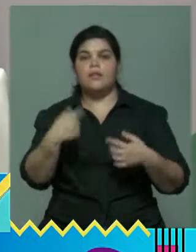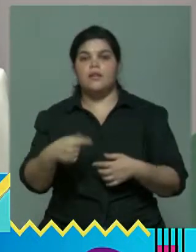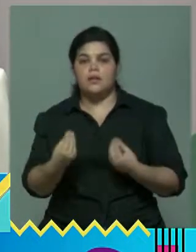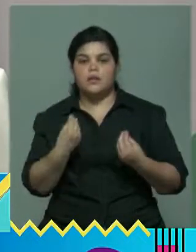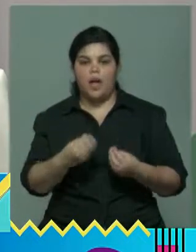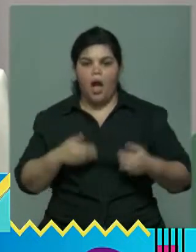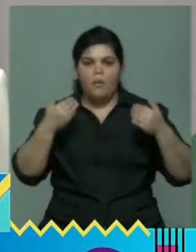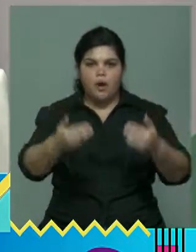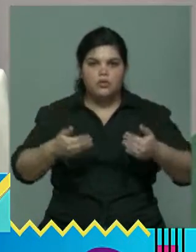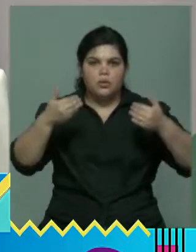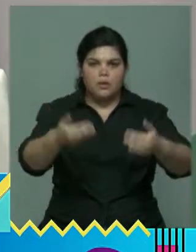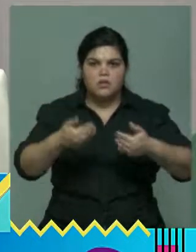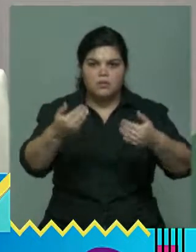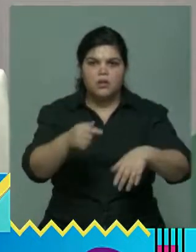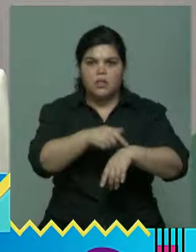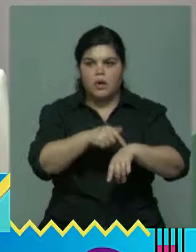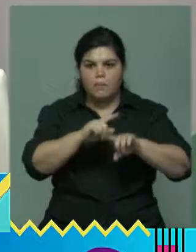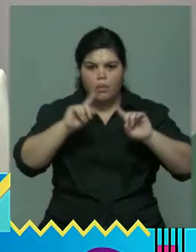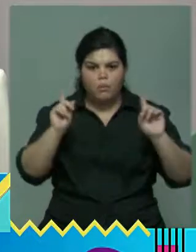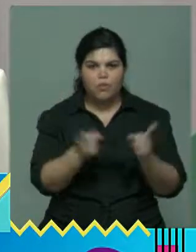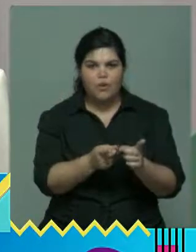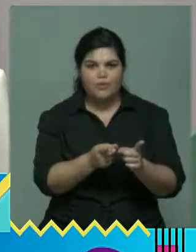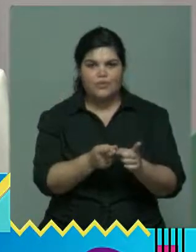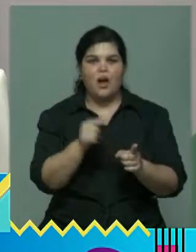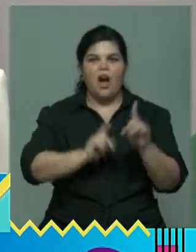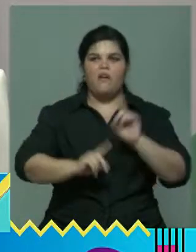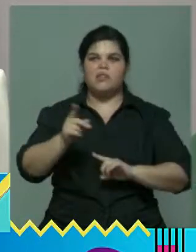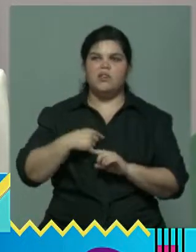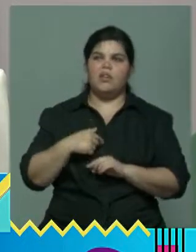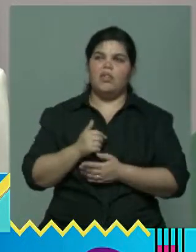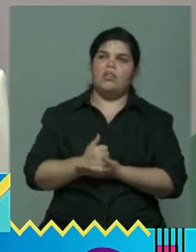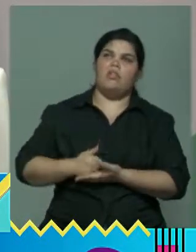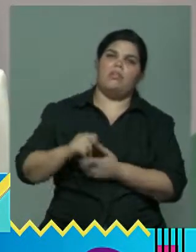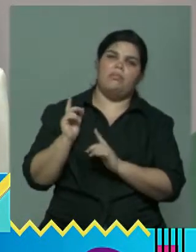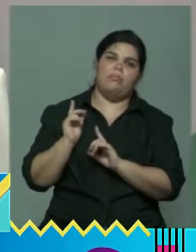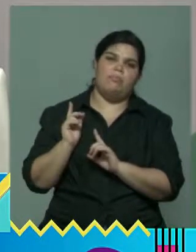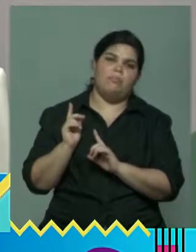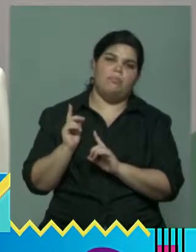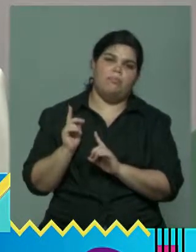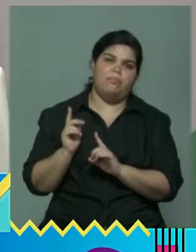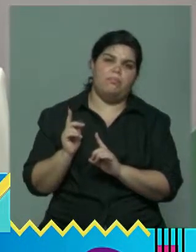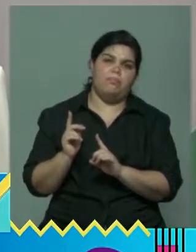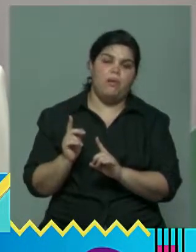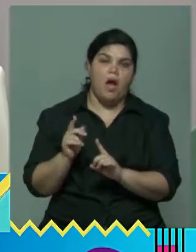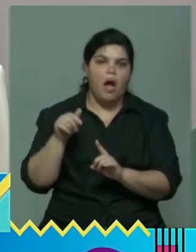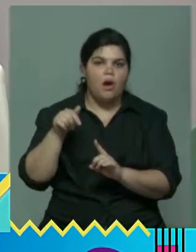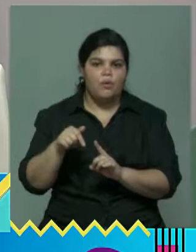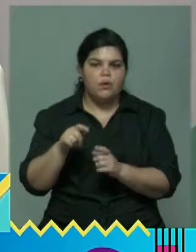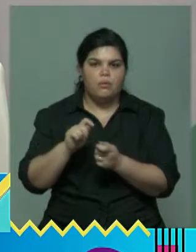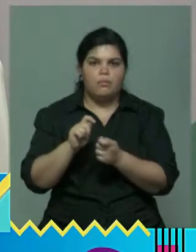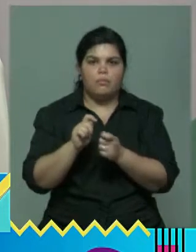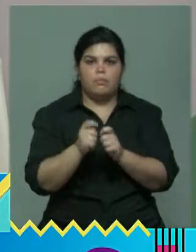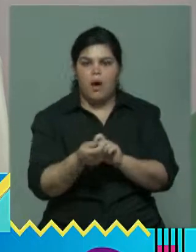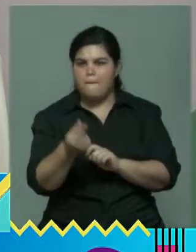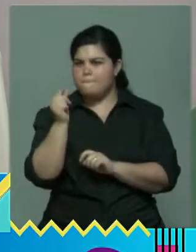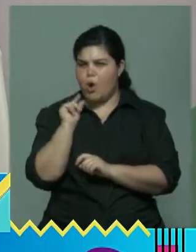poco tiempo. Digo, durante mucho tiempo parecíamos estáticos con determinados temas. Sin embargo, de un tiempo a esta parte, no hace tantos años,